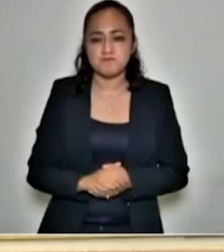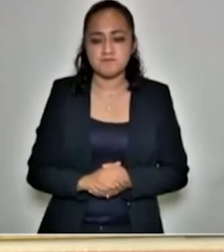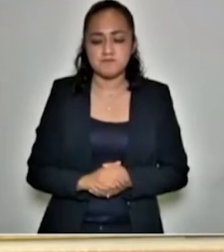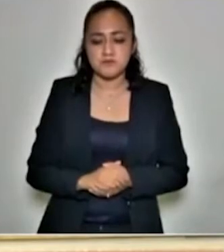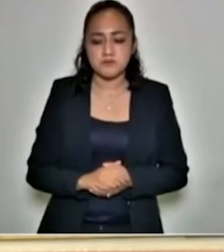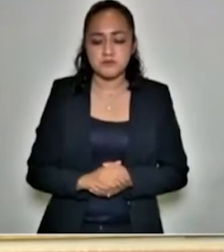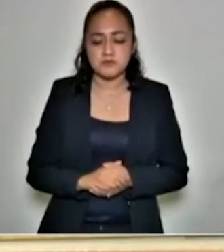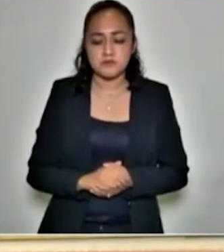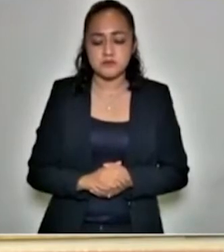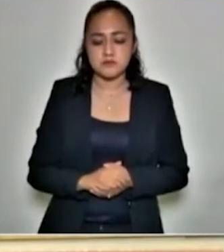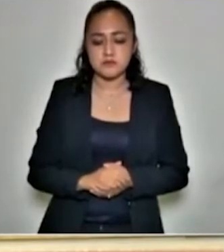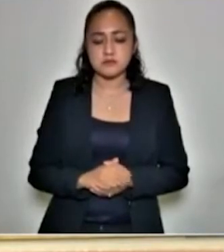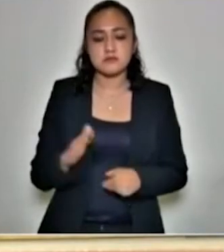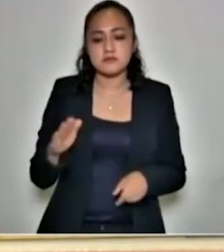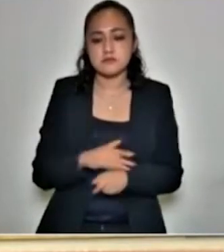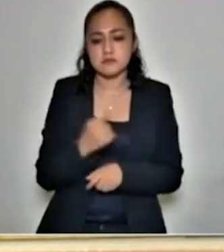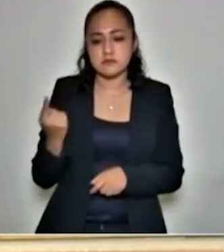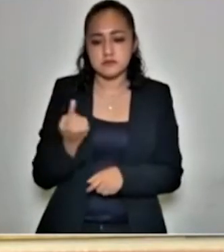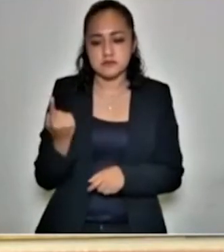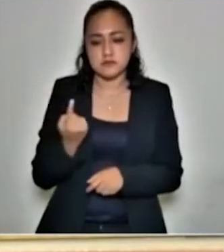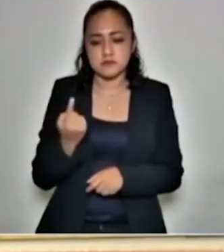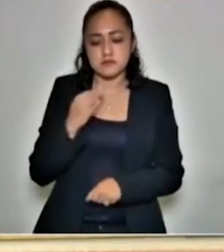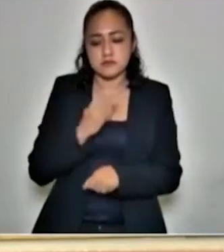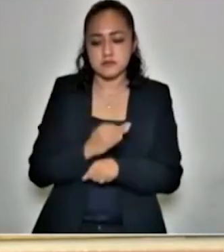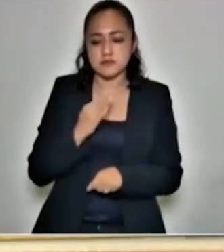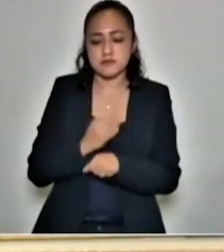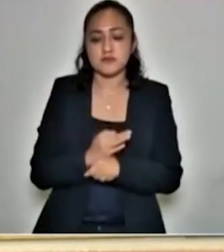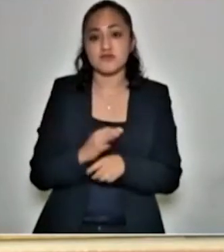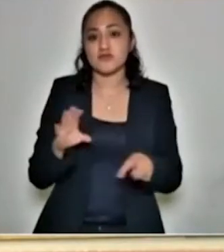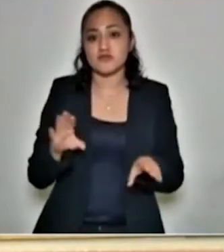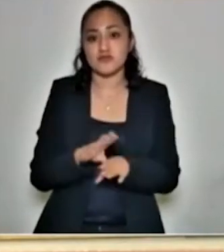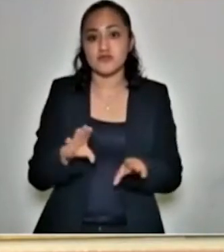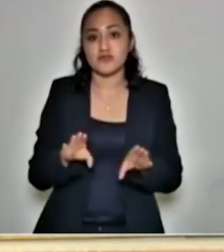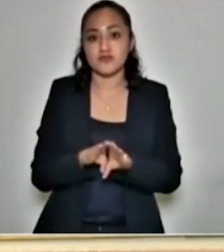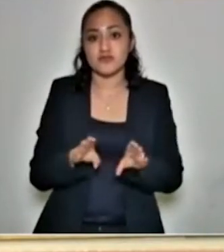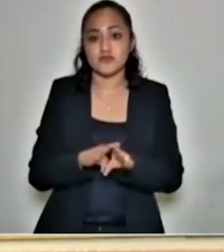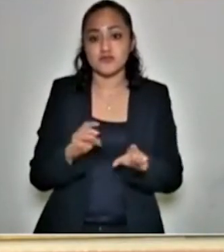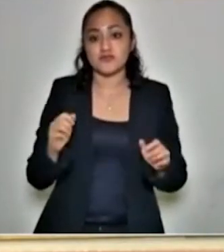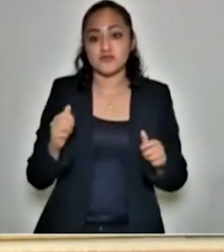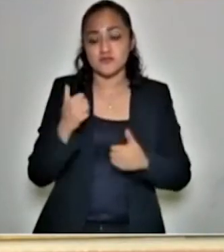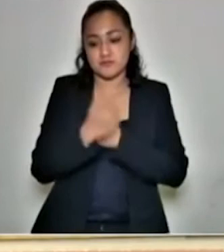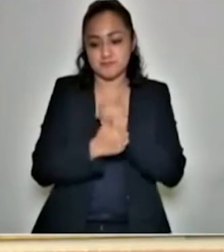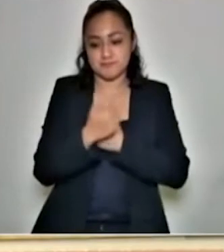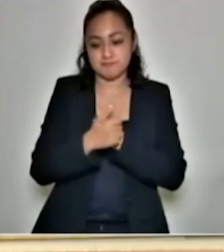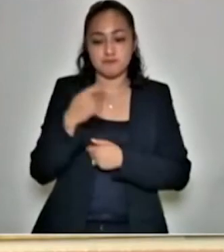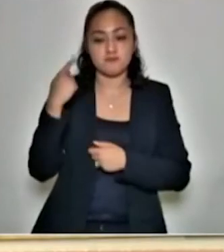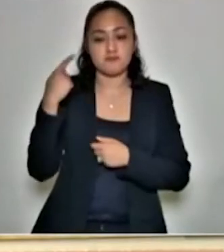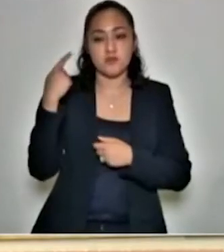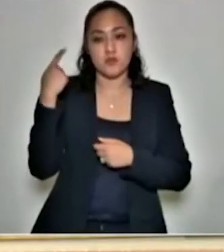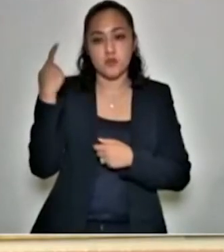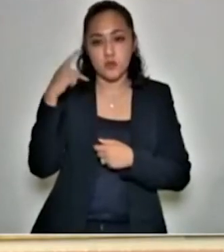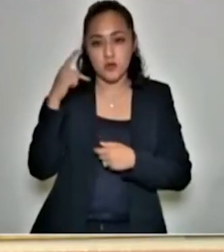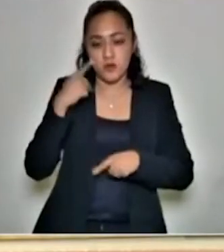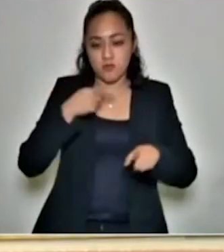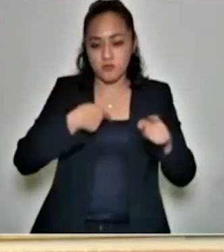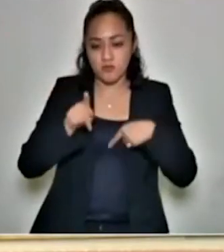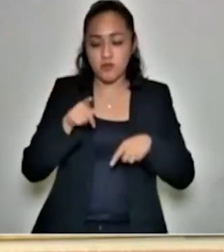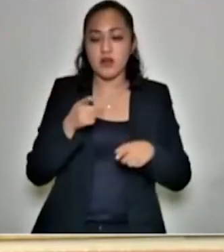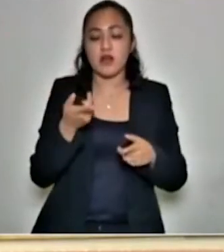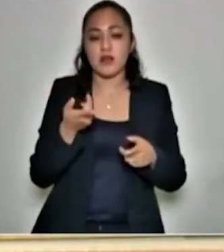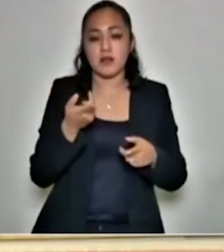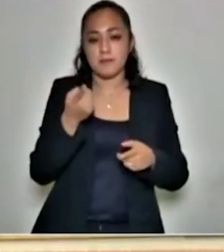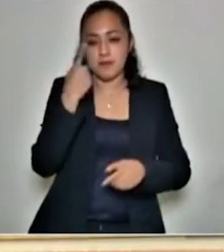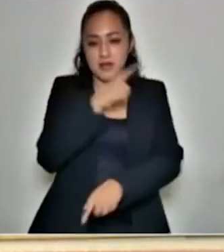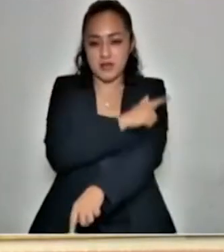derivado del del pase de el equipo puebla a la liguilla